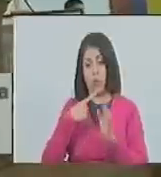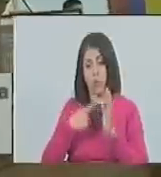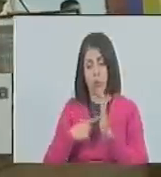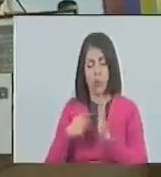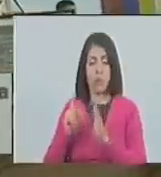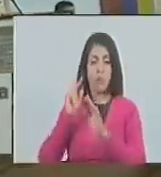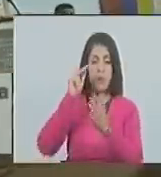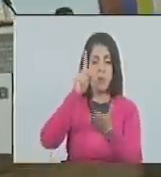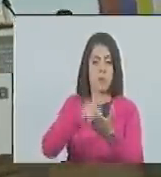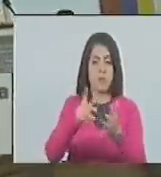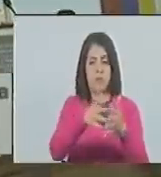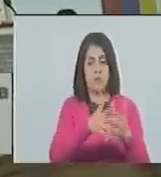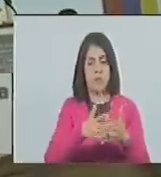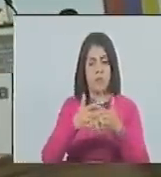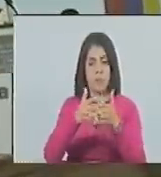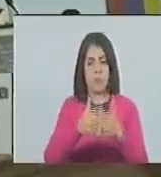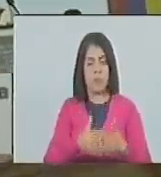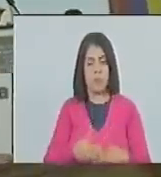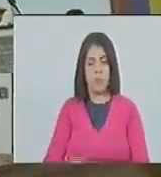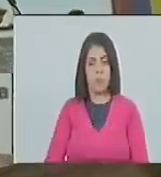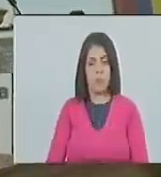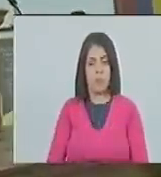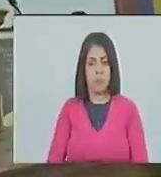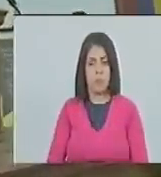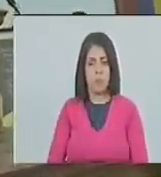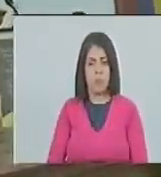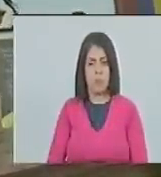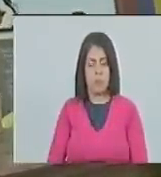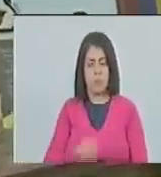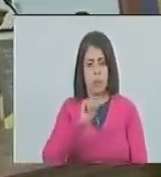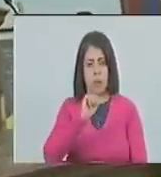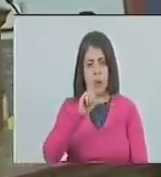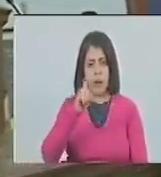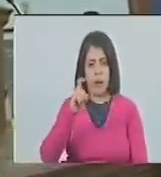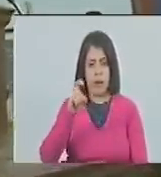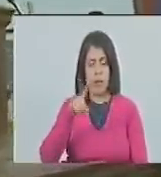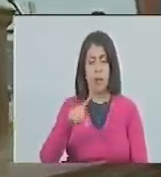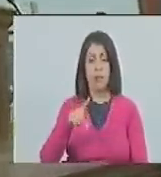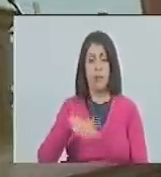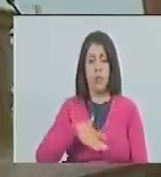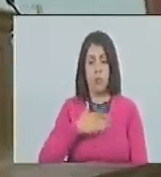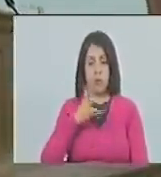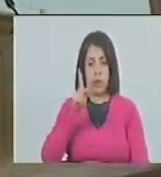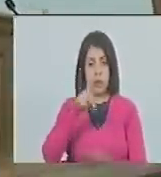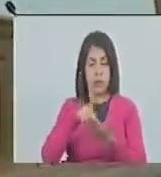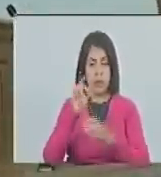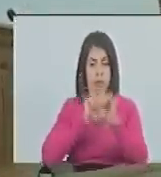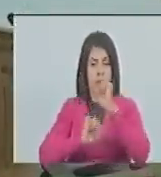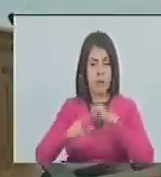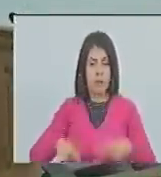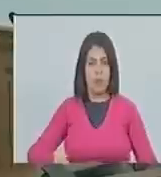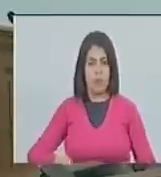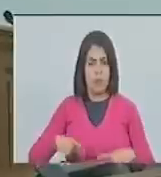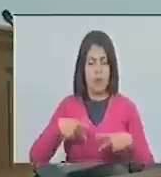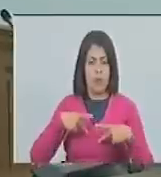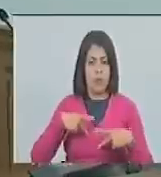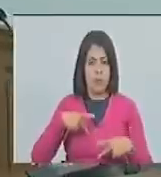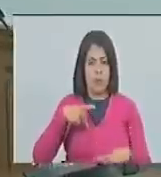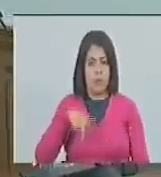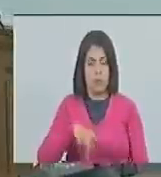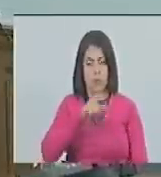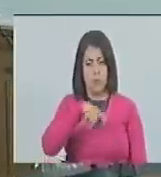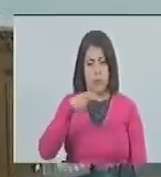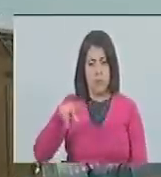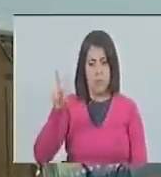Unidos. ¿Qué ley violó Alex Saab en los Estados Unidos para poder defender la vida